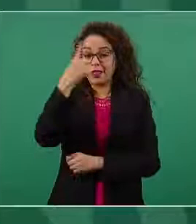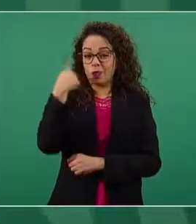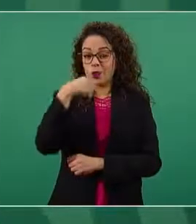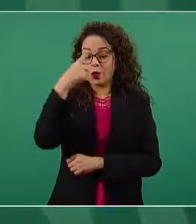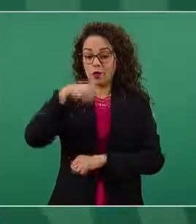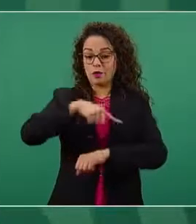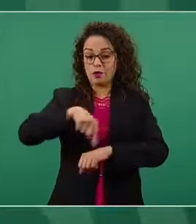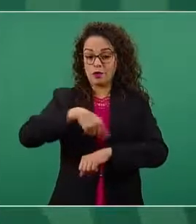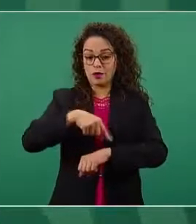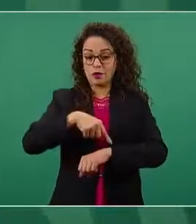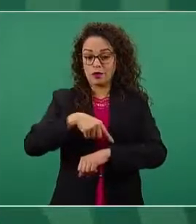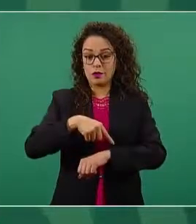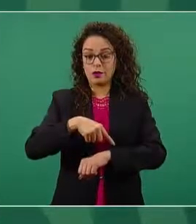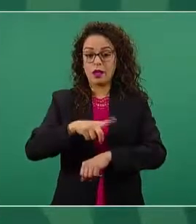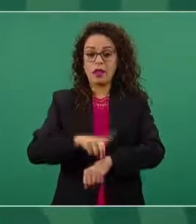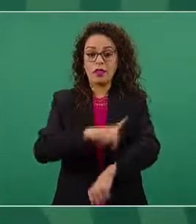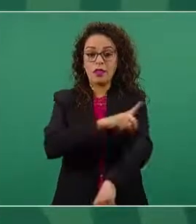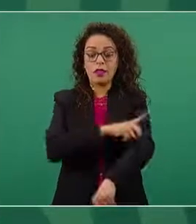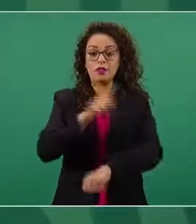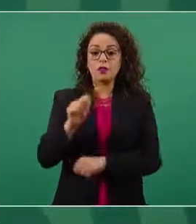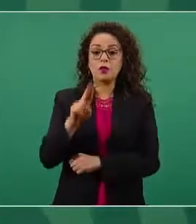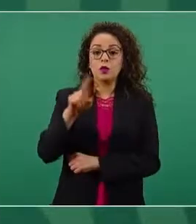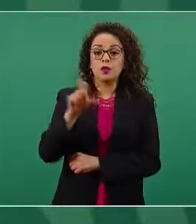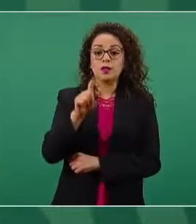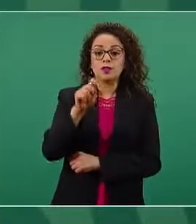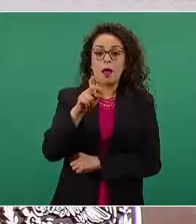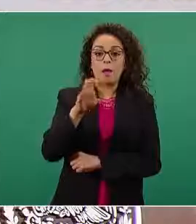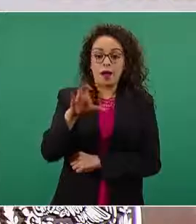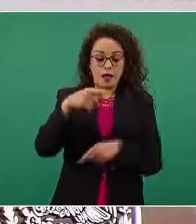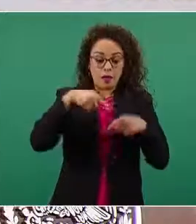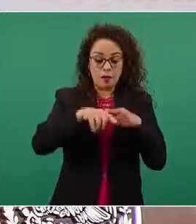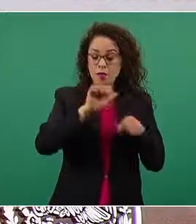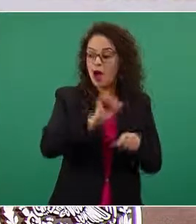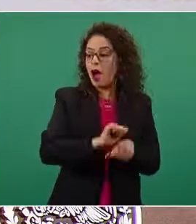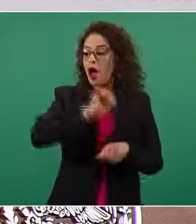desde Tuxtepec a Oaxaca.